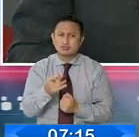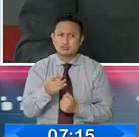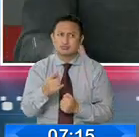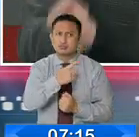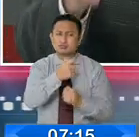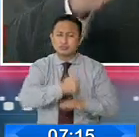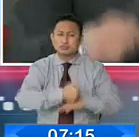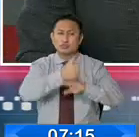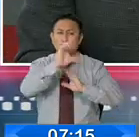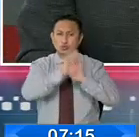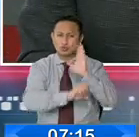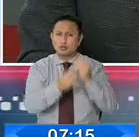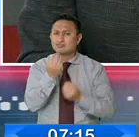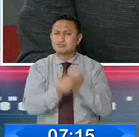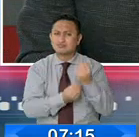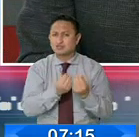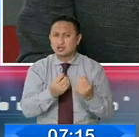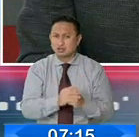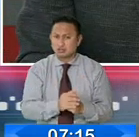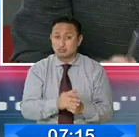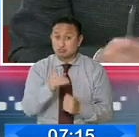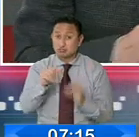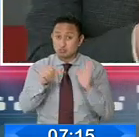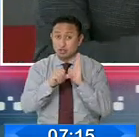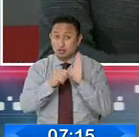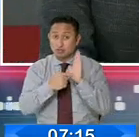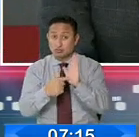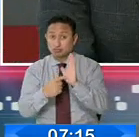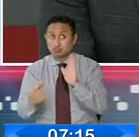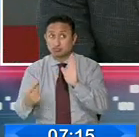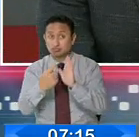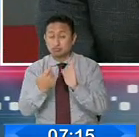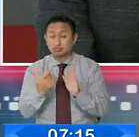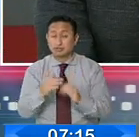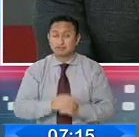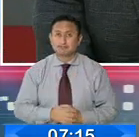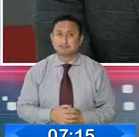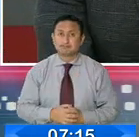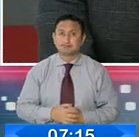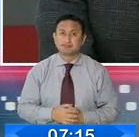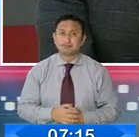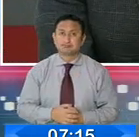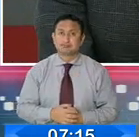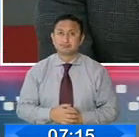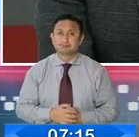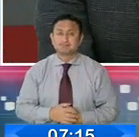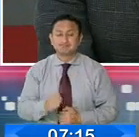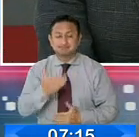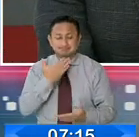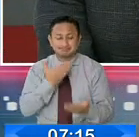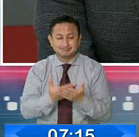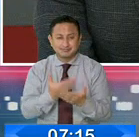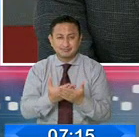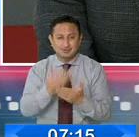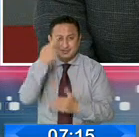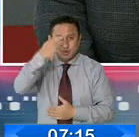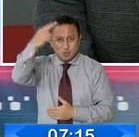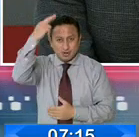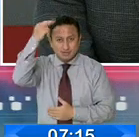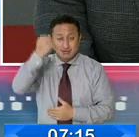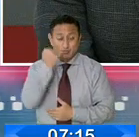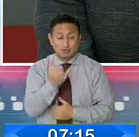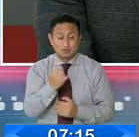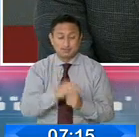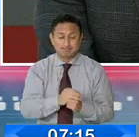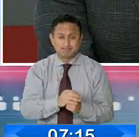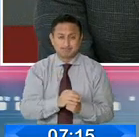Constitucional teniendo este artículo que le acabo de leer, ingeniero? Buenos días. Gracias, Roberto. Sí, nosotros tenemos